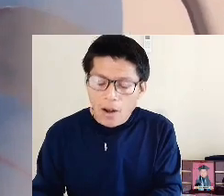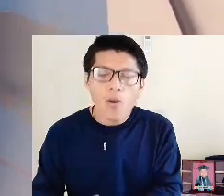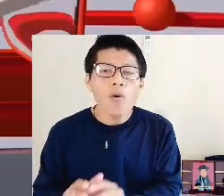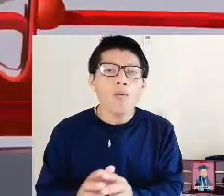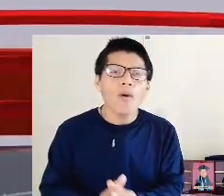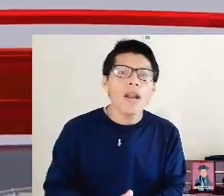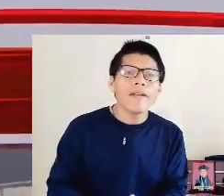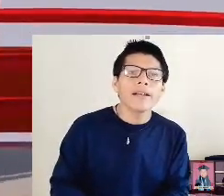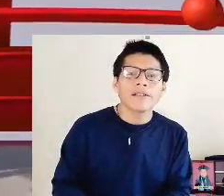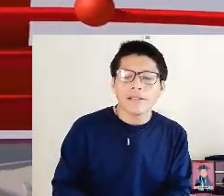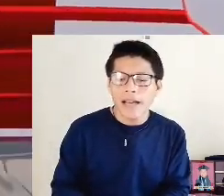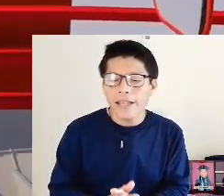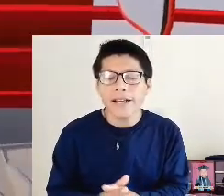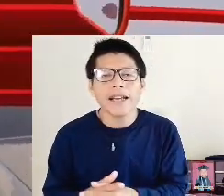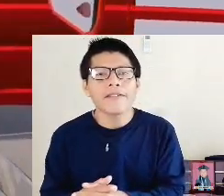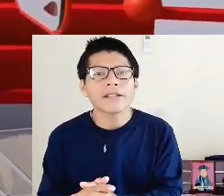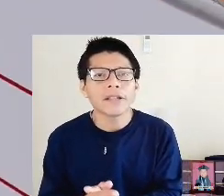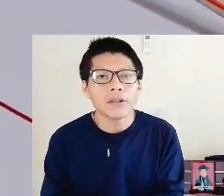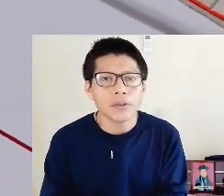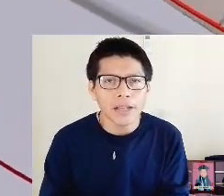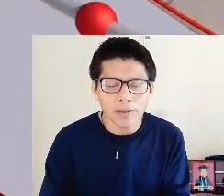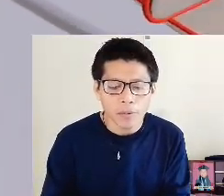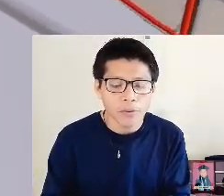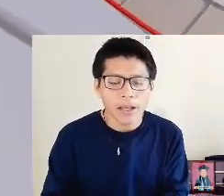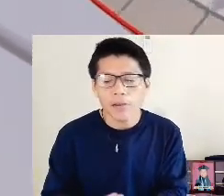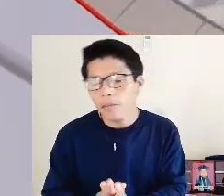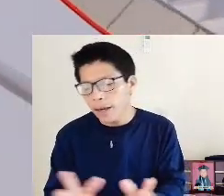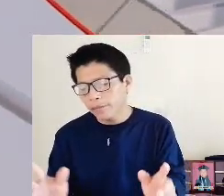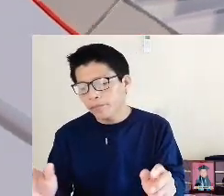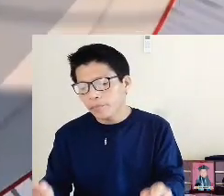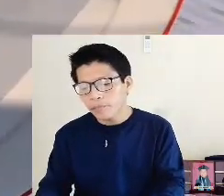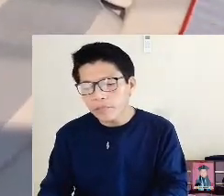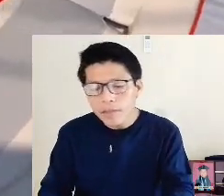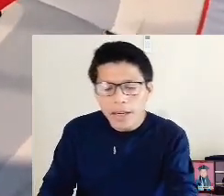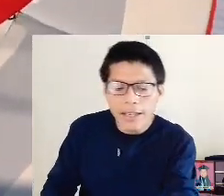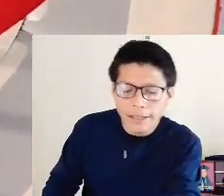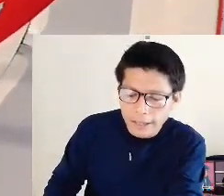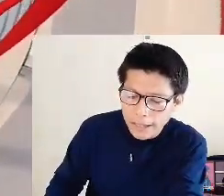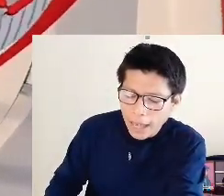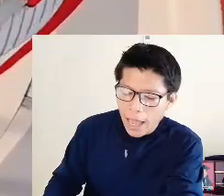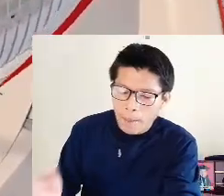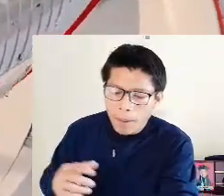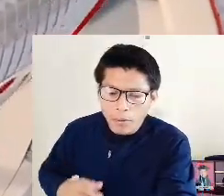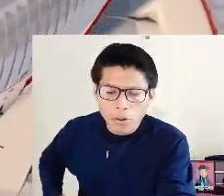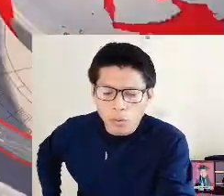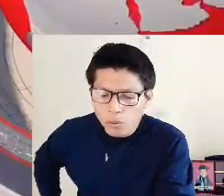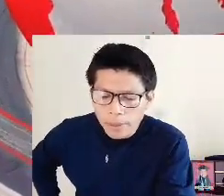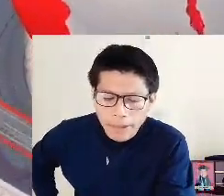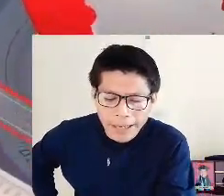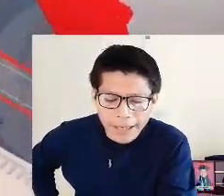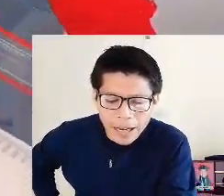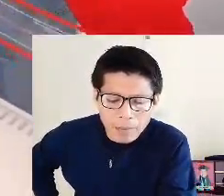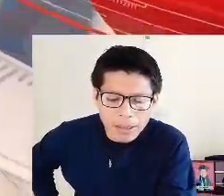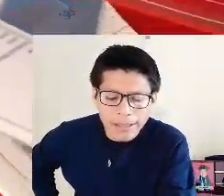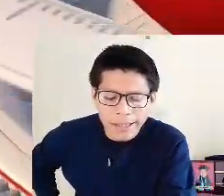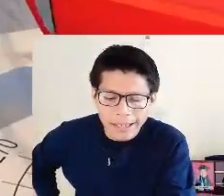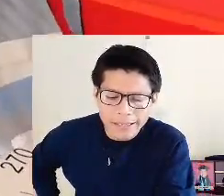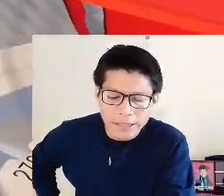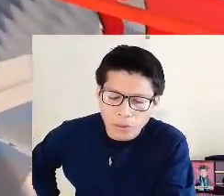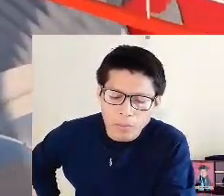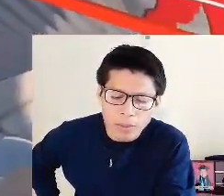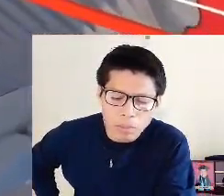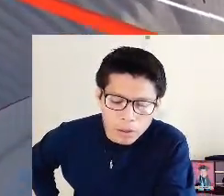krill Lo vuelven a dejar vestido y al bordo Bueno este Vámonos con un tema que realmente